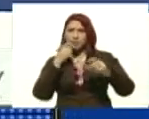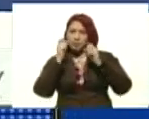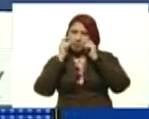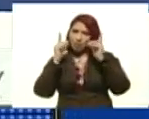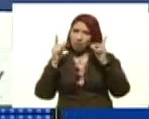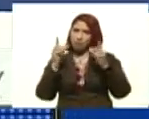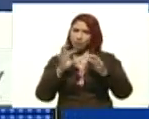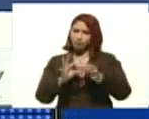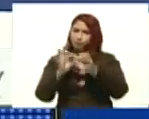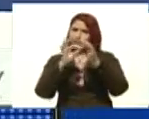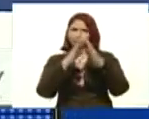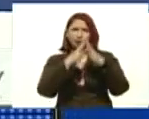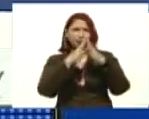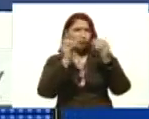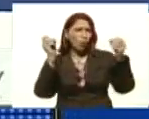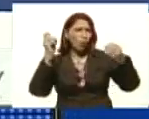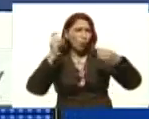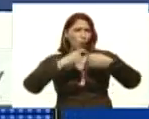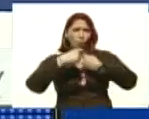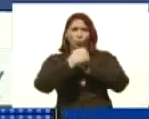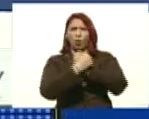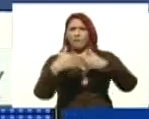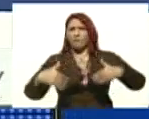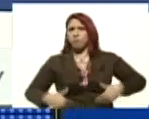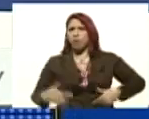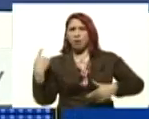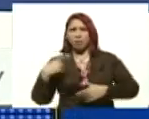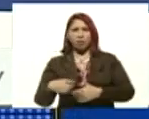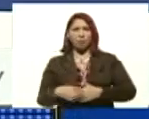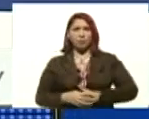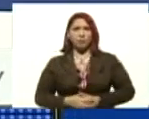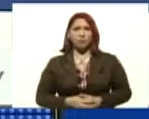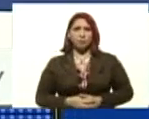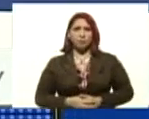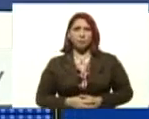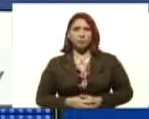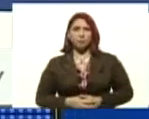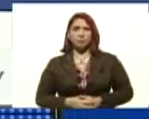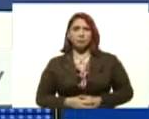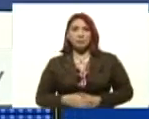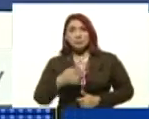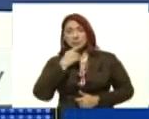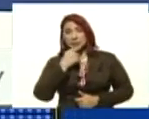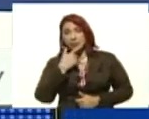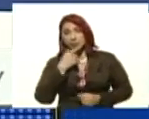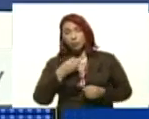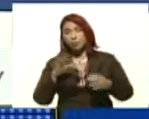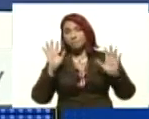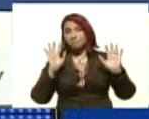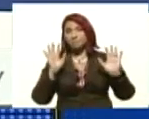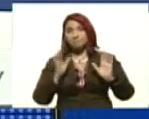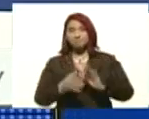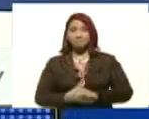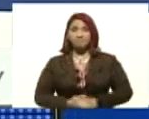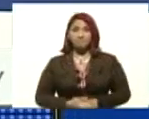Que unifiquemos todo el esfuerzo que tenemos. Una belleza. Bueno,